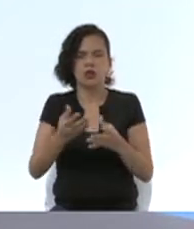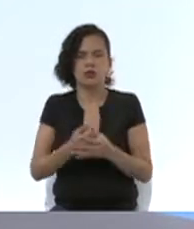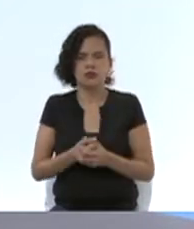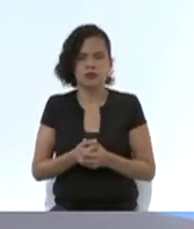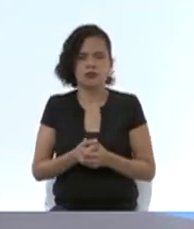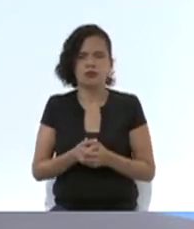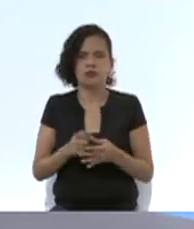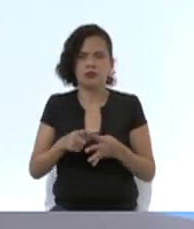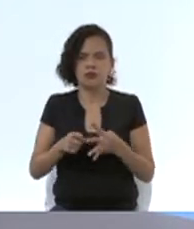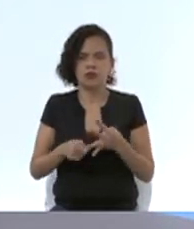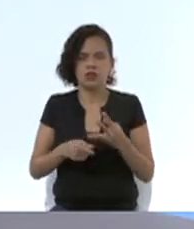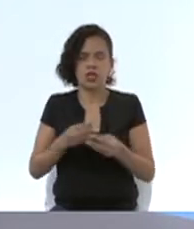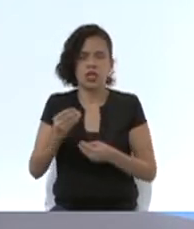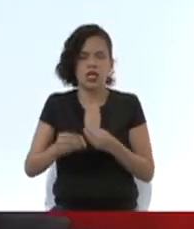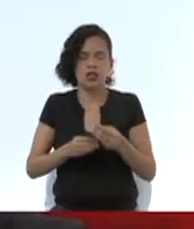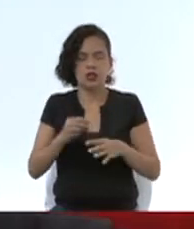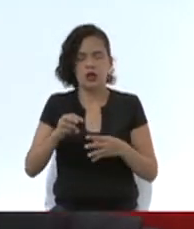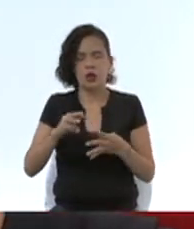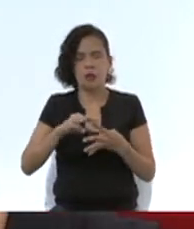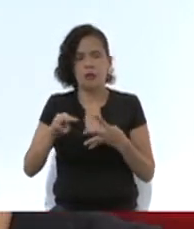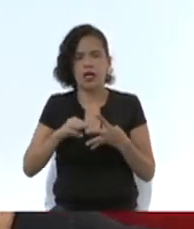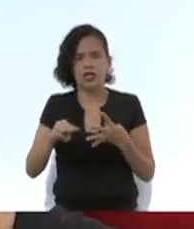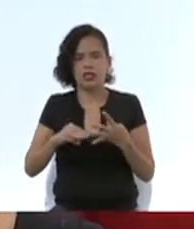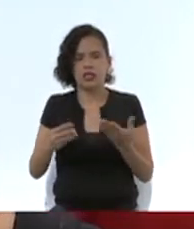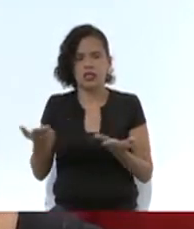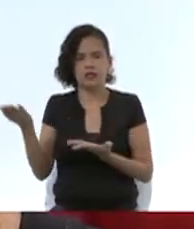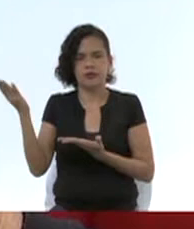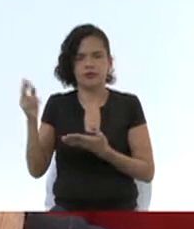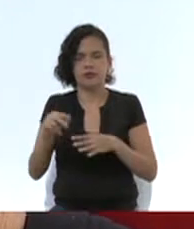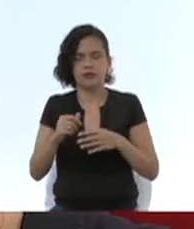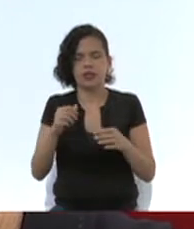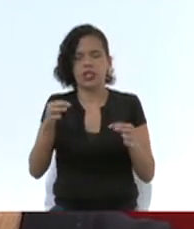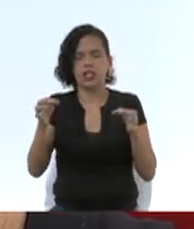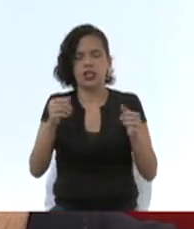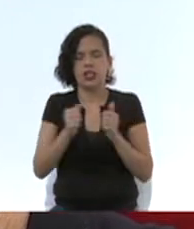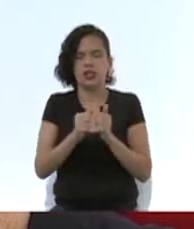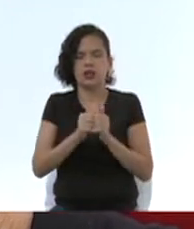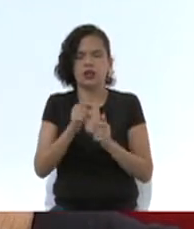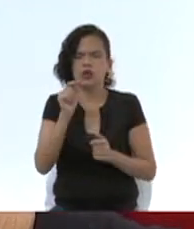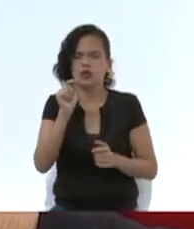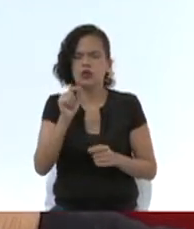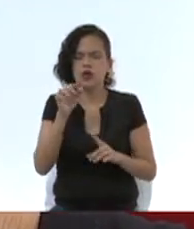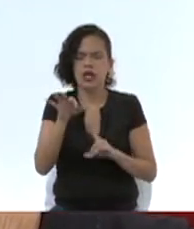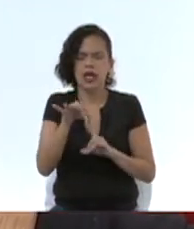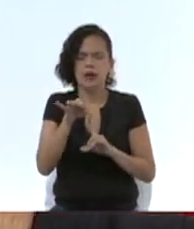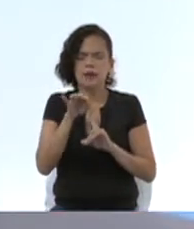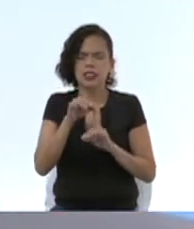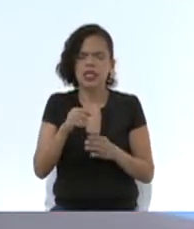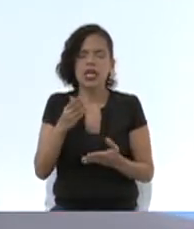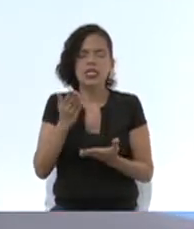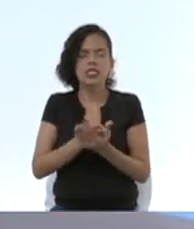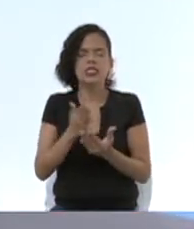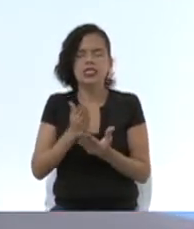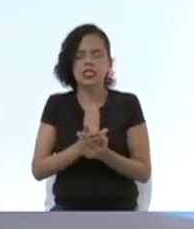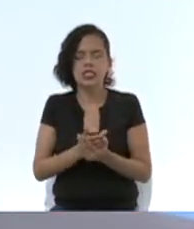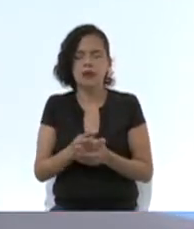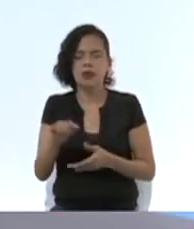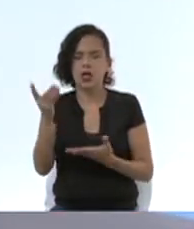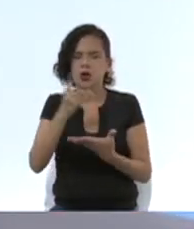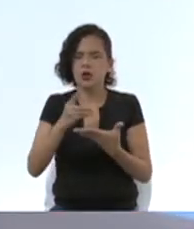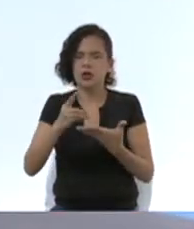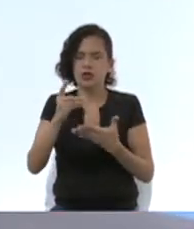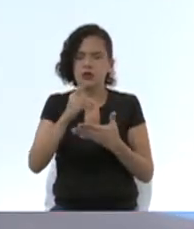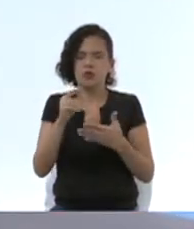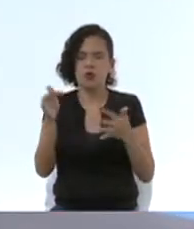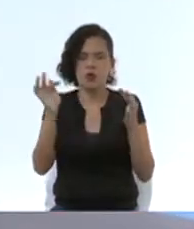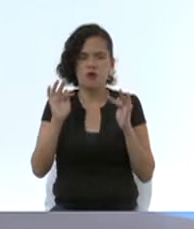cotillones elaborados con material de cartón, dándole un toque especial y siempre con dibujos, figuras llamativas para ellas y para